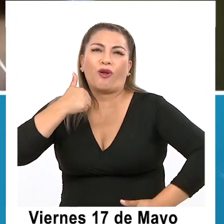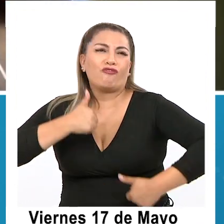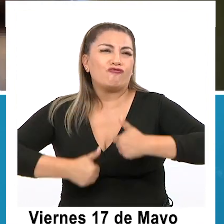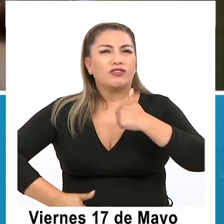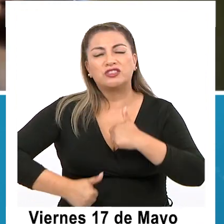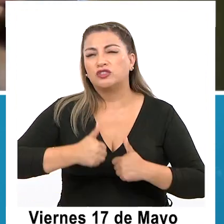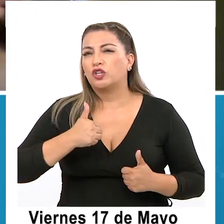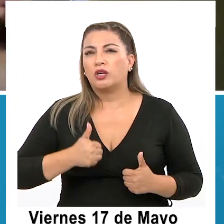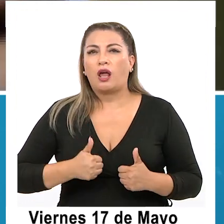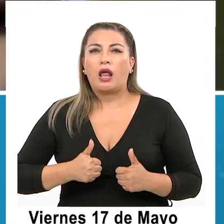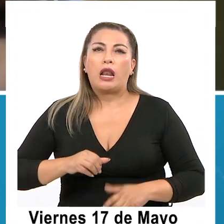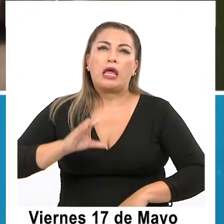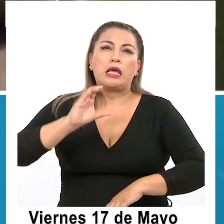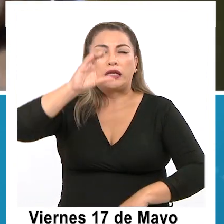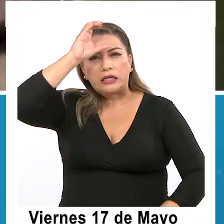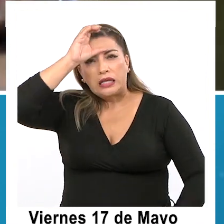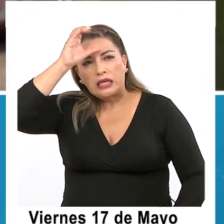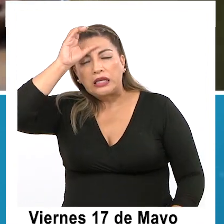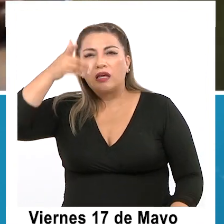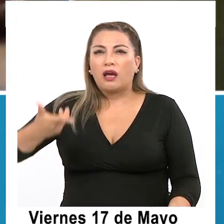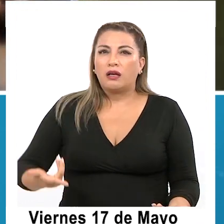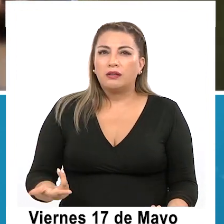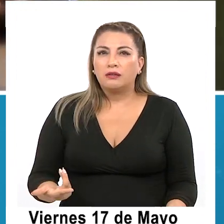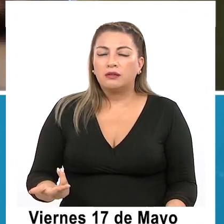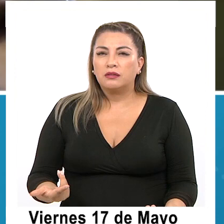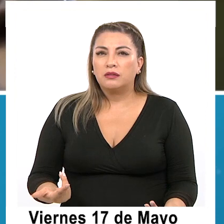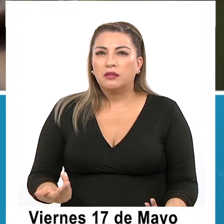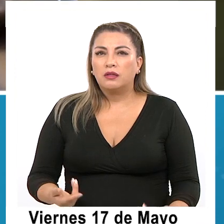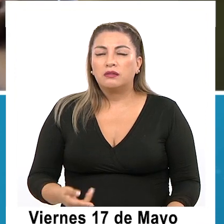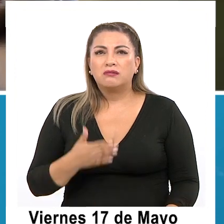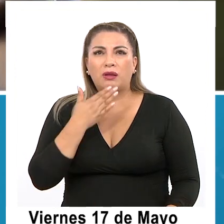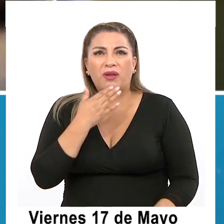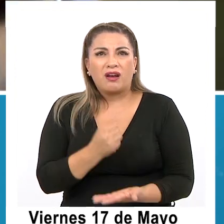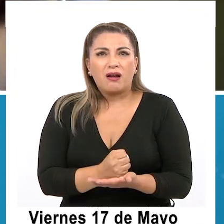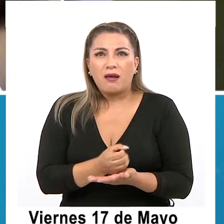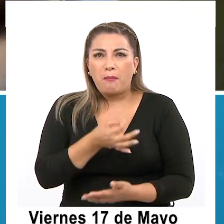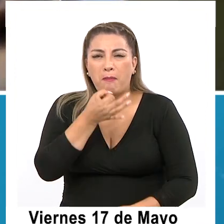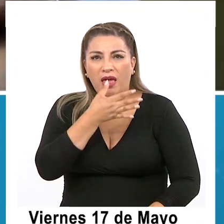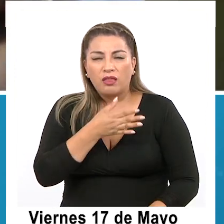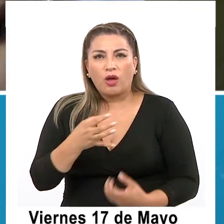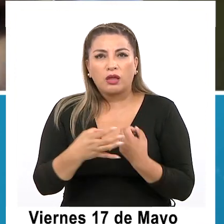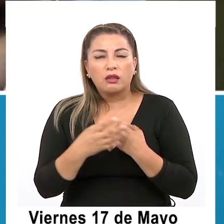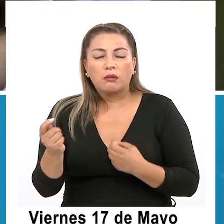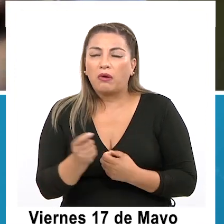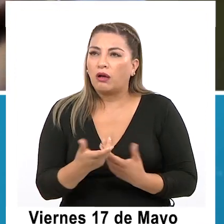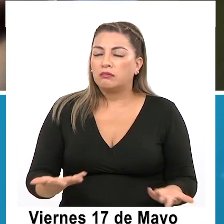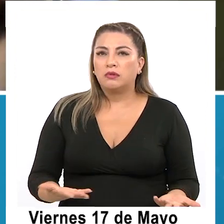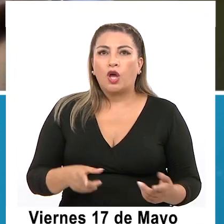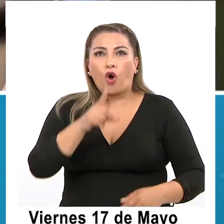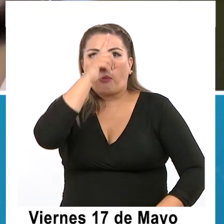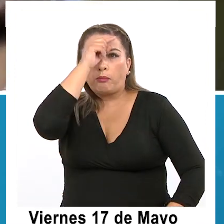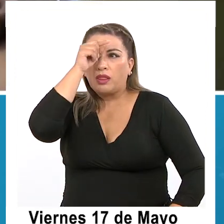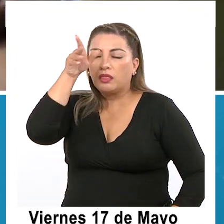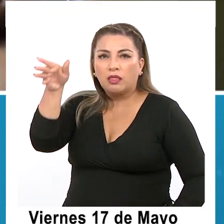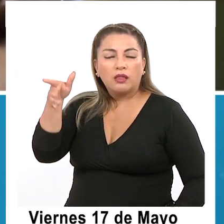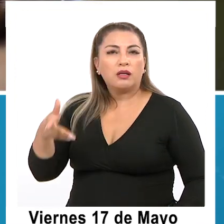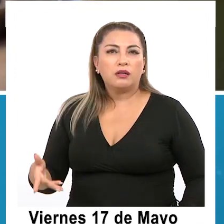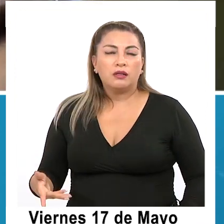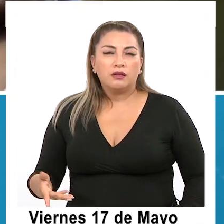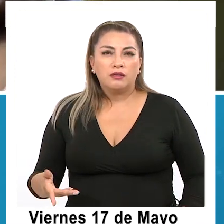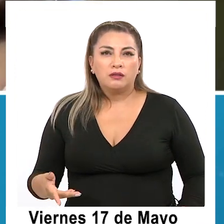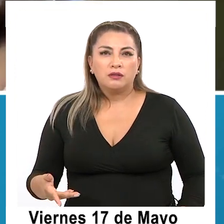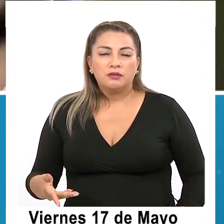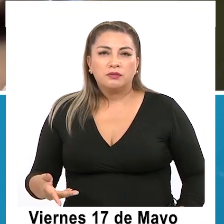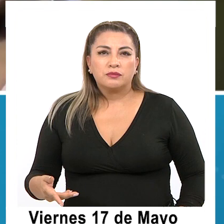con falta de infraestructura, con falta muchas veces de remedios. En la región de Tarapacá, por ejemplo, el hospital también está en